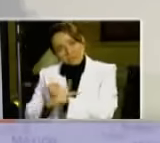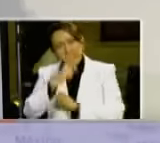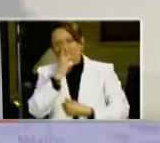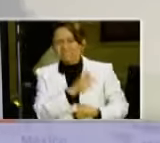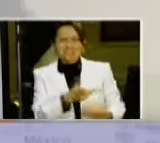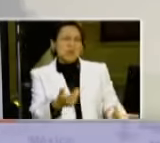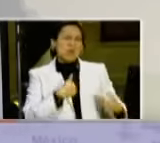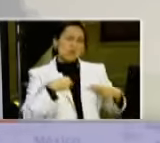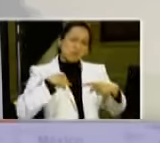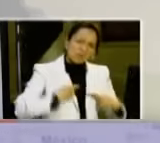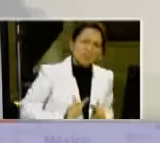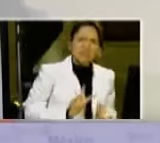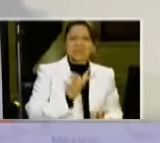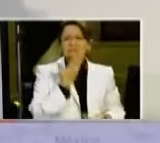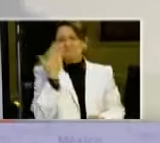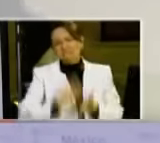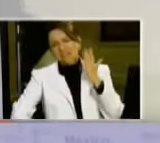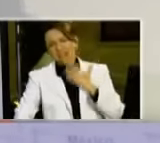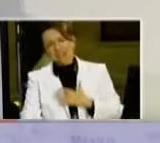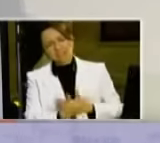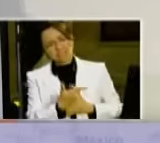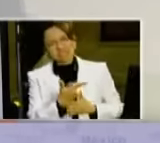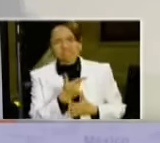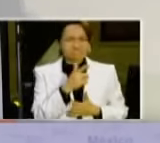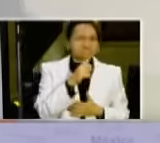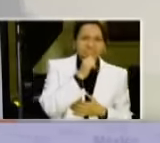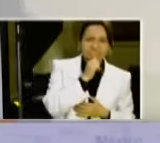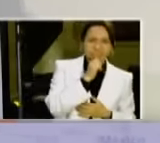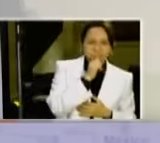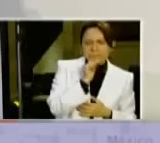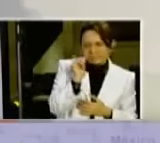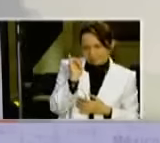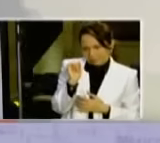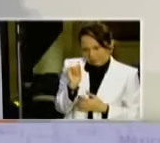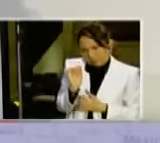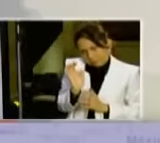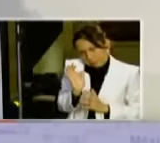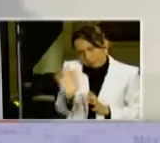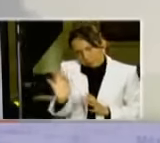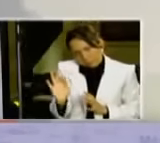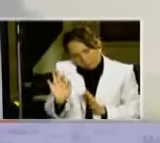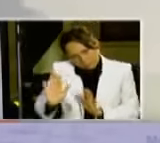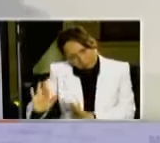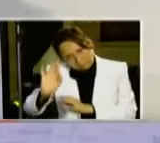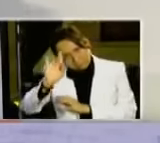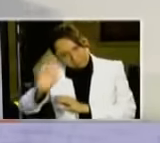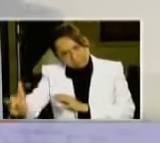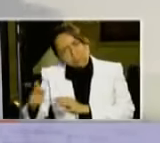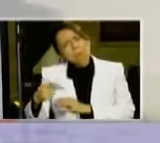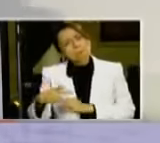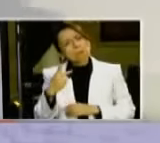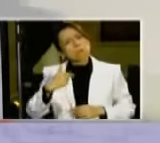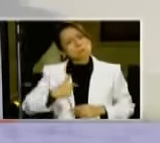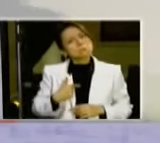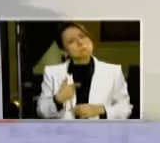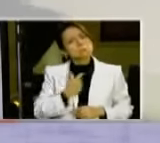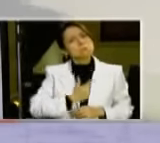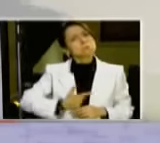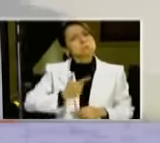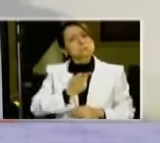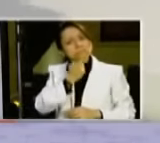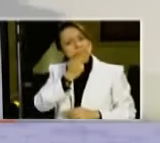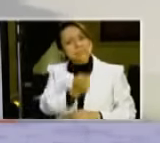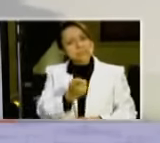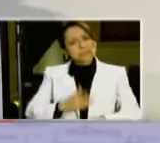mención, pero la verdad es que por muchos problemas que ellos tengan, representan jurídica y políticamente a naciones que todas existían